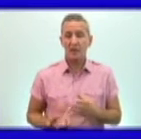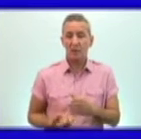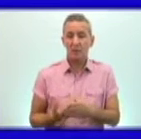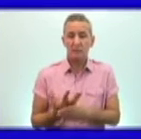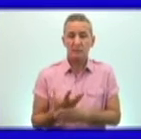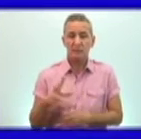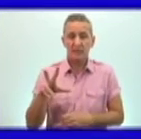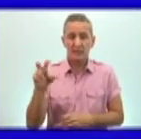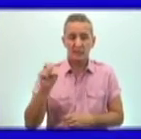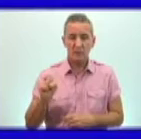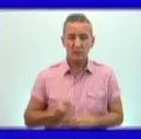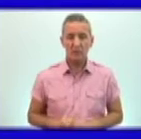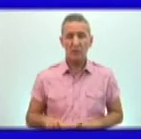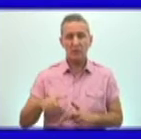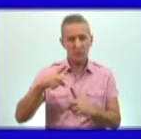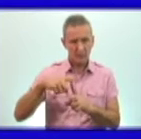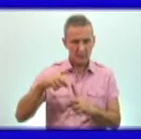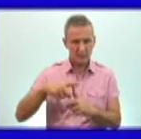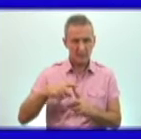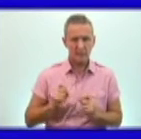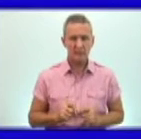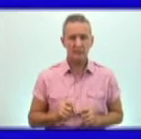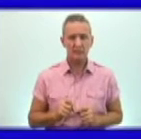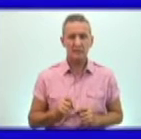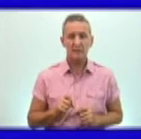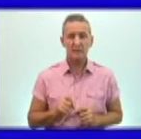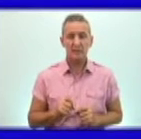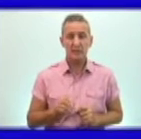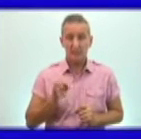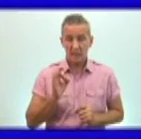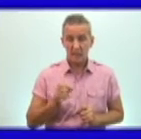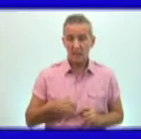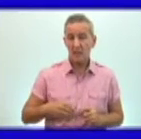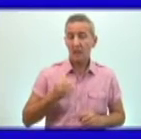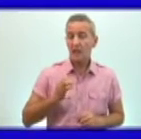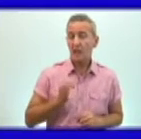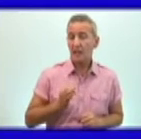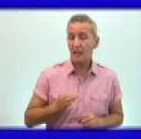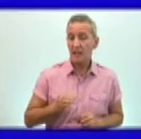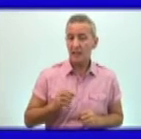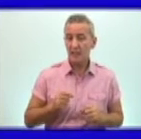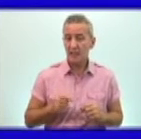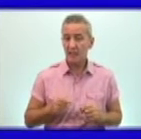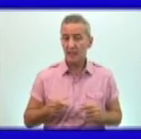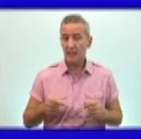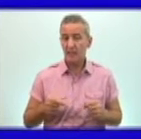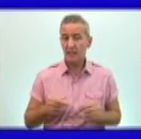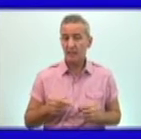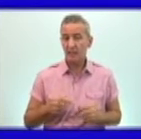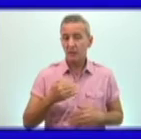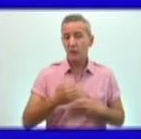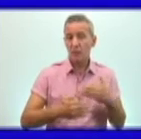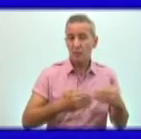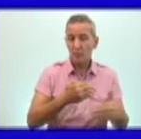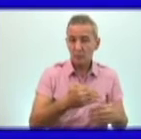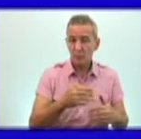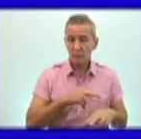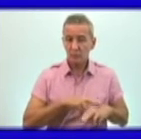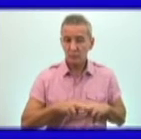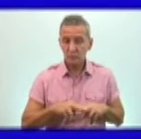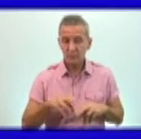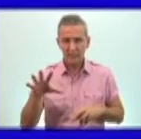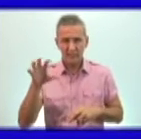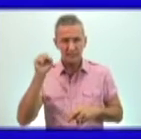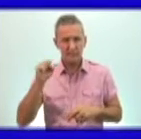en semilla, en la propia realidad, en el propio proceso histórico, los elementos que hoy nos permiten entender lo que